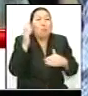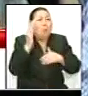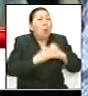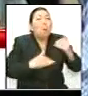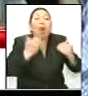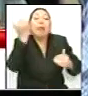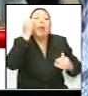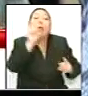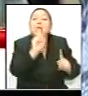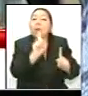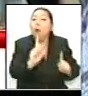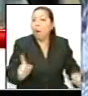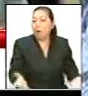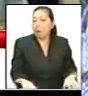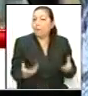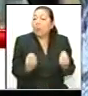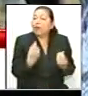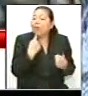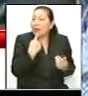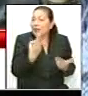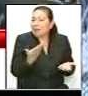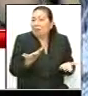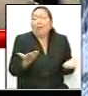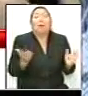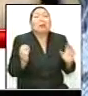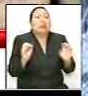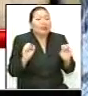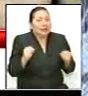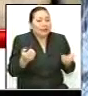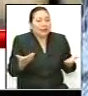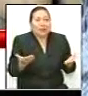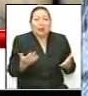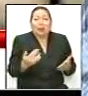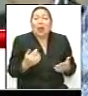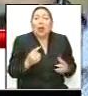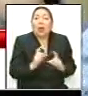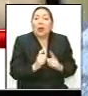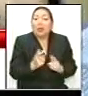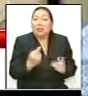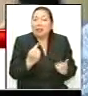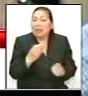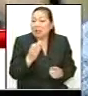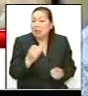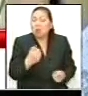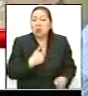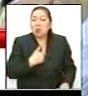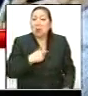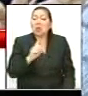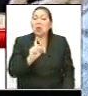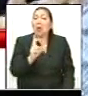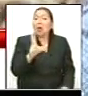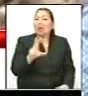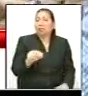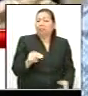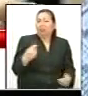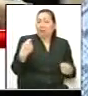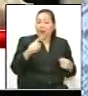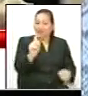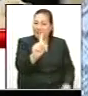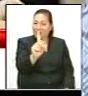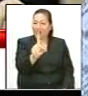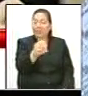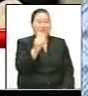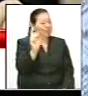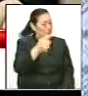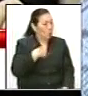nuestro patrimonio. Porque después me van a decir, ah, el Wilber Rosas del Frente Amplio no quiere que haya inversión. No, señor,